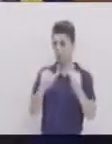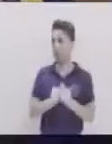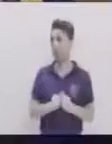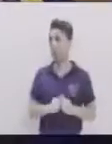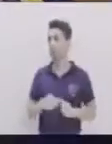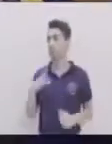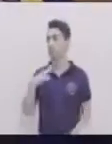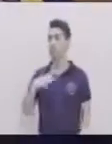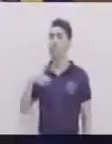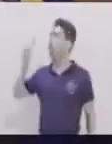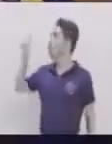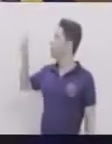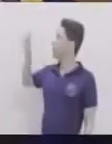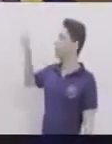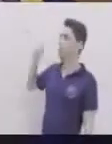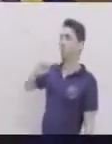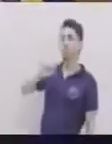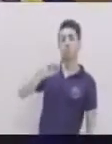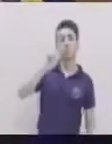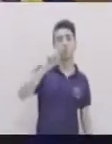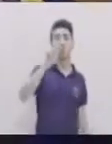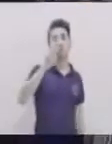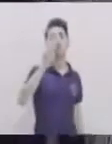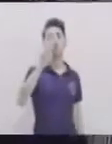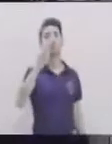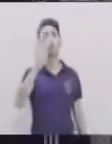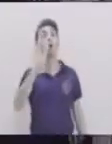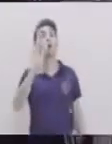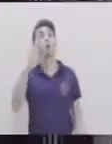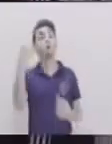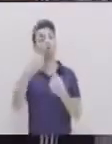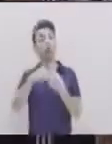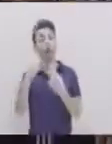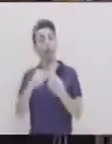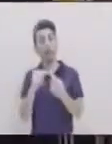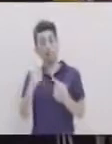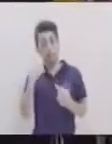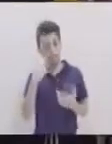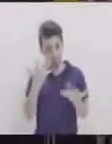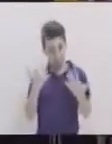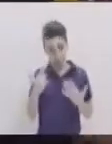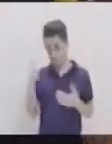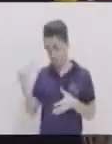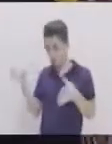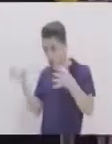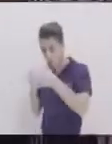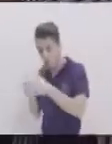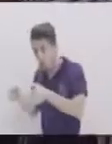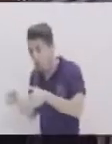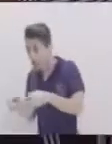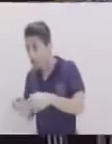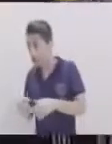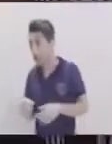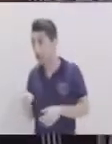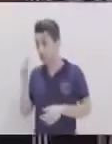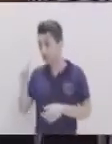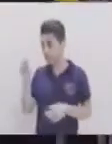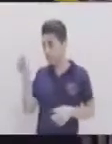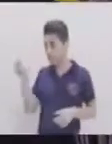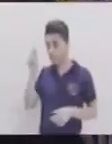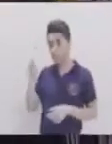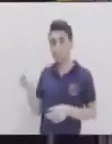Tenemos 1, 2, 3 y 4 bananos. Veamos nuestro grupo de bananos.